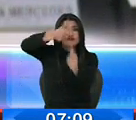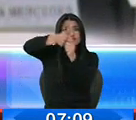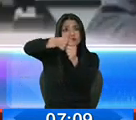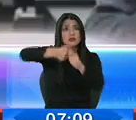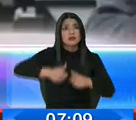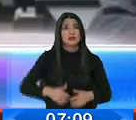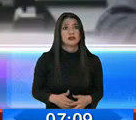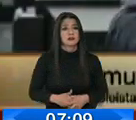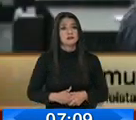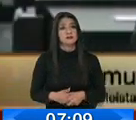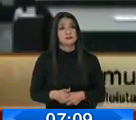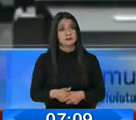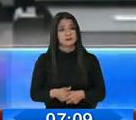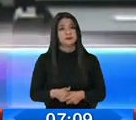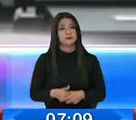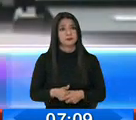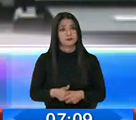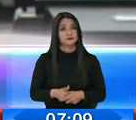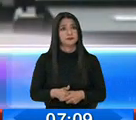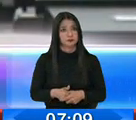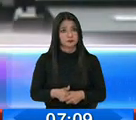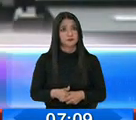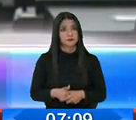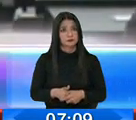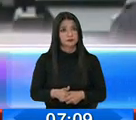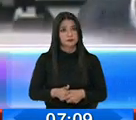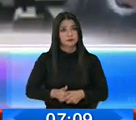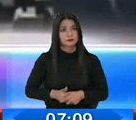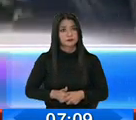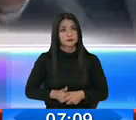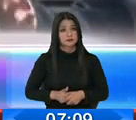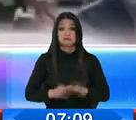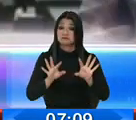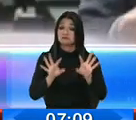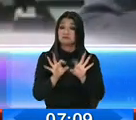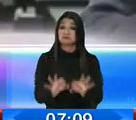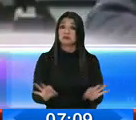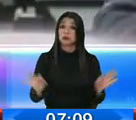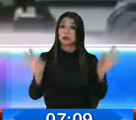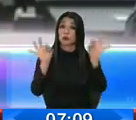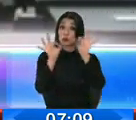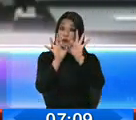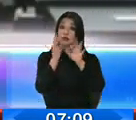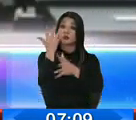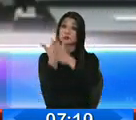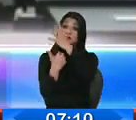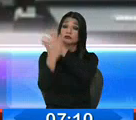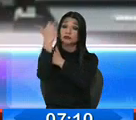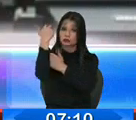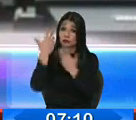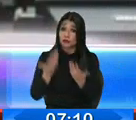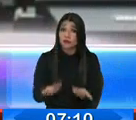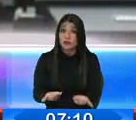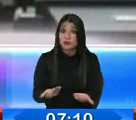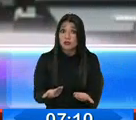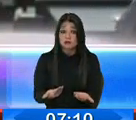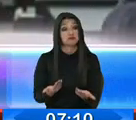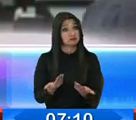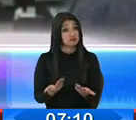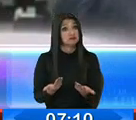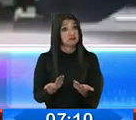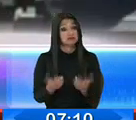Sol. Y efectivamente, esto es parte tan consustancial a nuestra historia que amerita